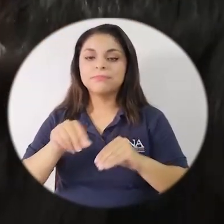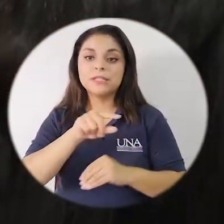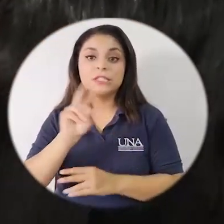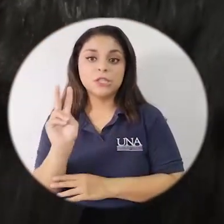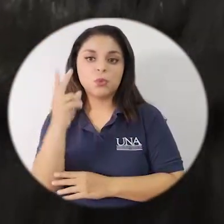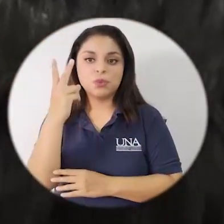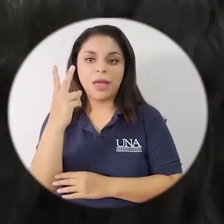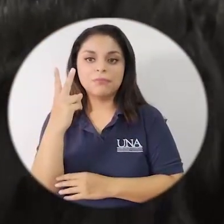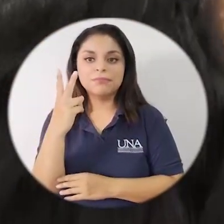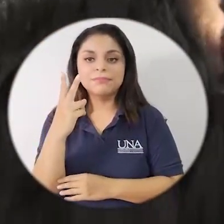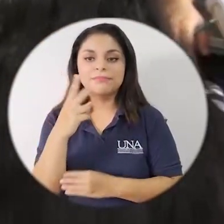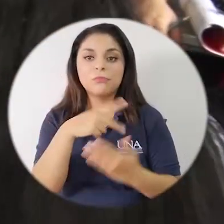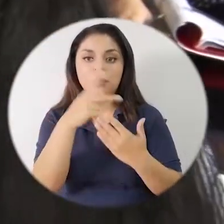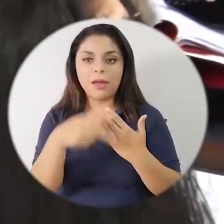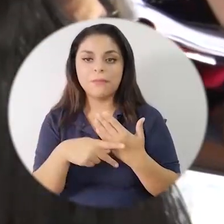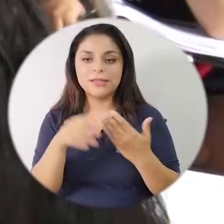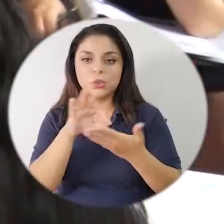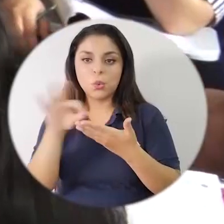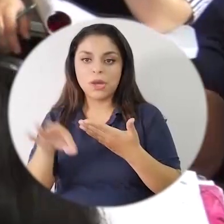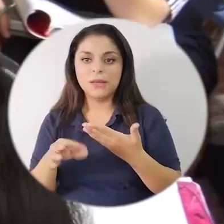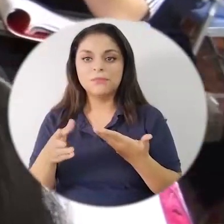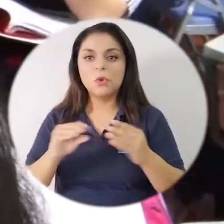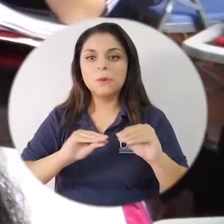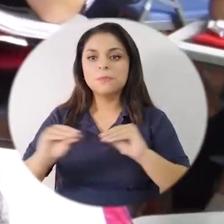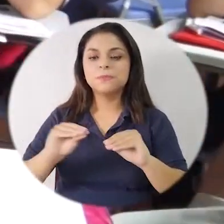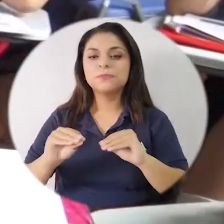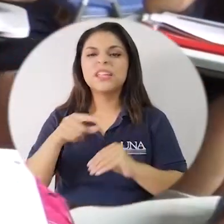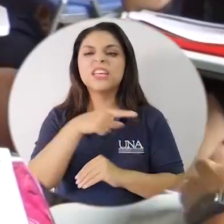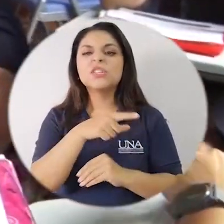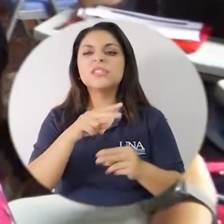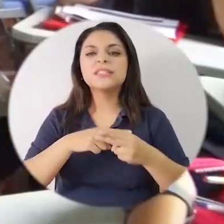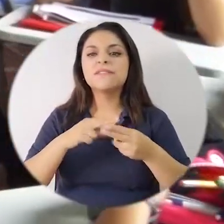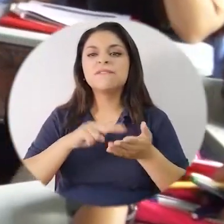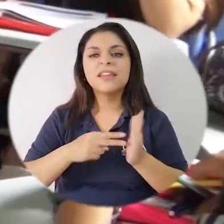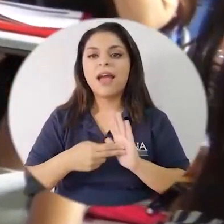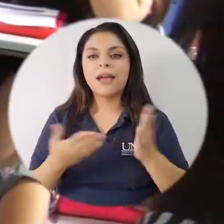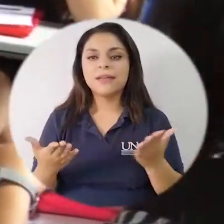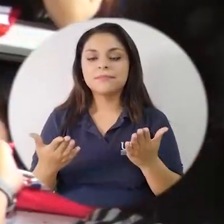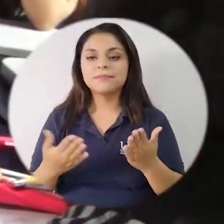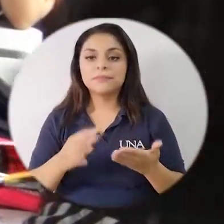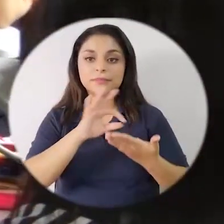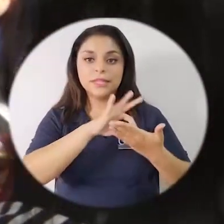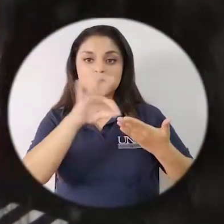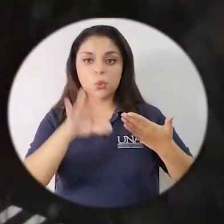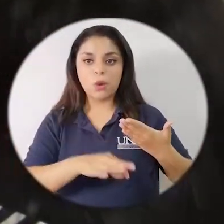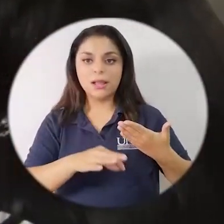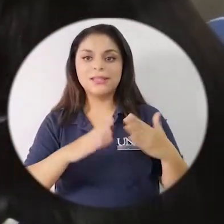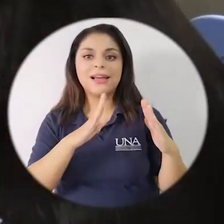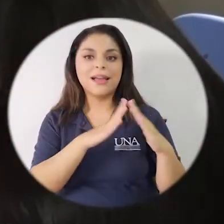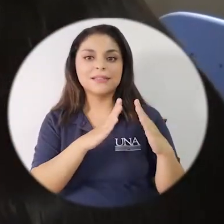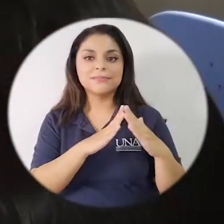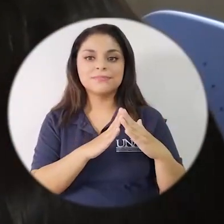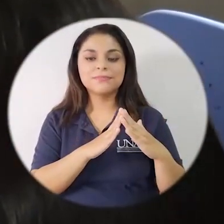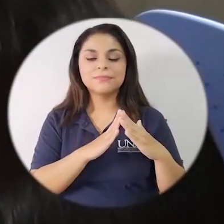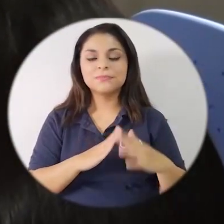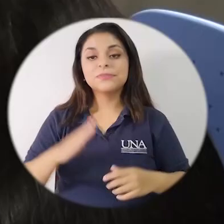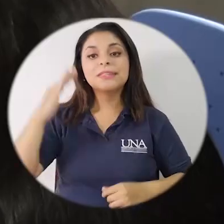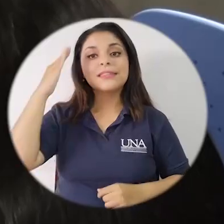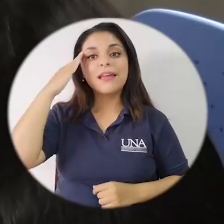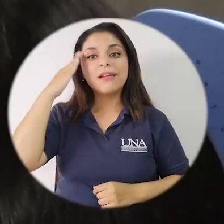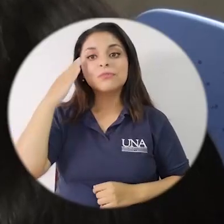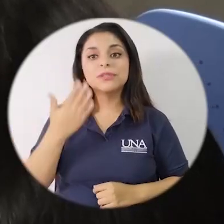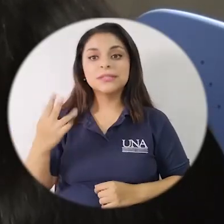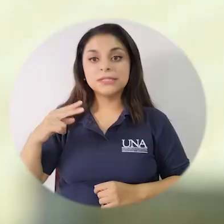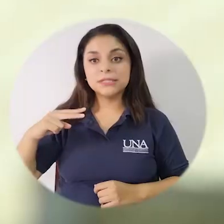modificación de escuelas en movimiento. Entonces, escuelas activas móviles, ¿a qué se refiere? A las escuelas en casa.